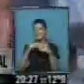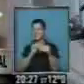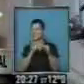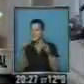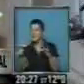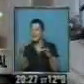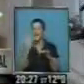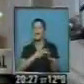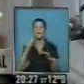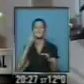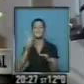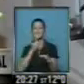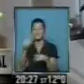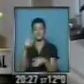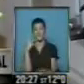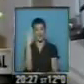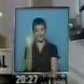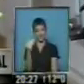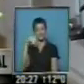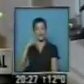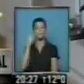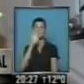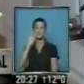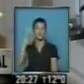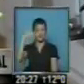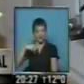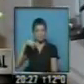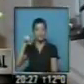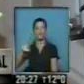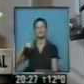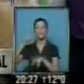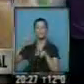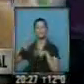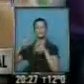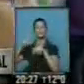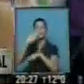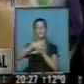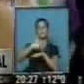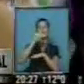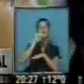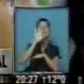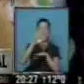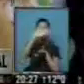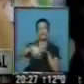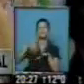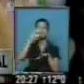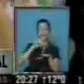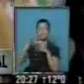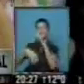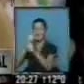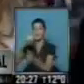FIT, que lleva como candidata a Miriam Breckman, realizaba una caminata desde Callao y Corrientes hasta el